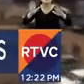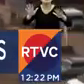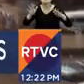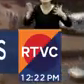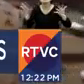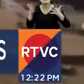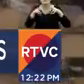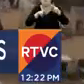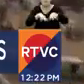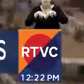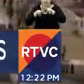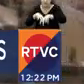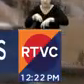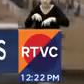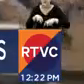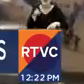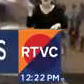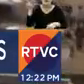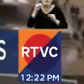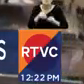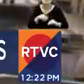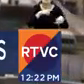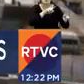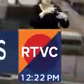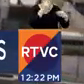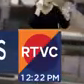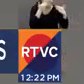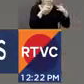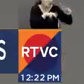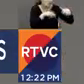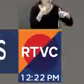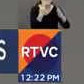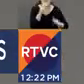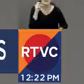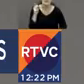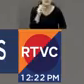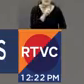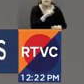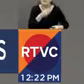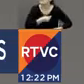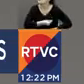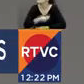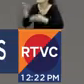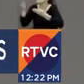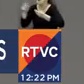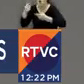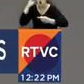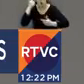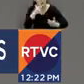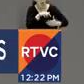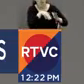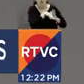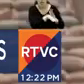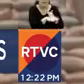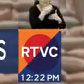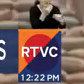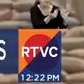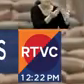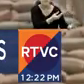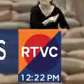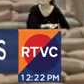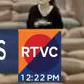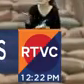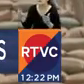en 2020 y será destinado para aliviar los problemas de suministro de alimentos en la nación más poblada de África y